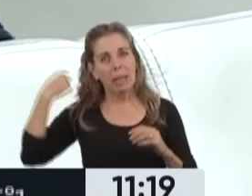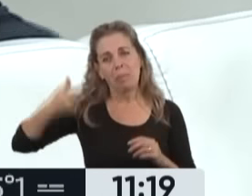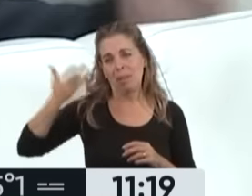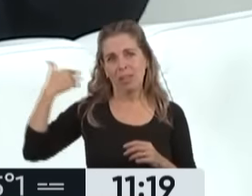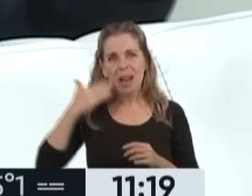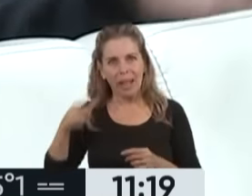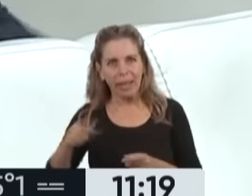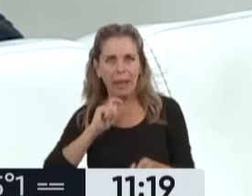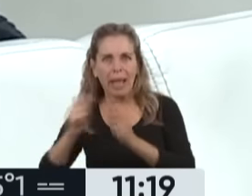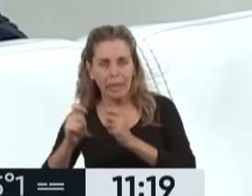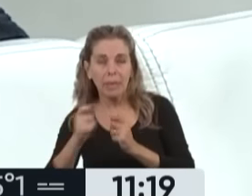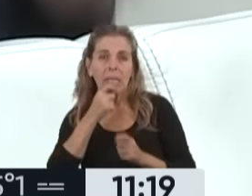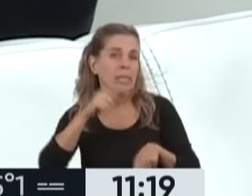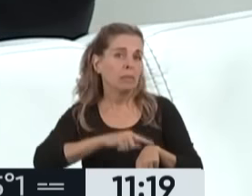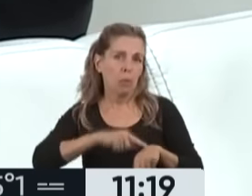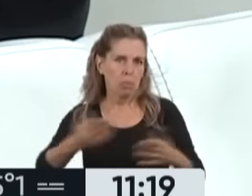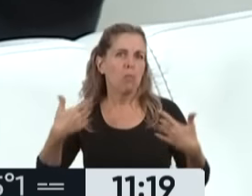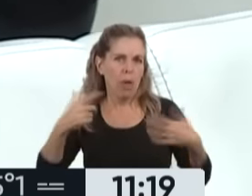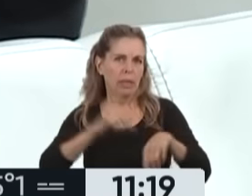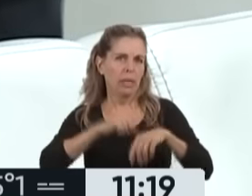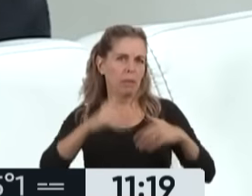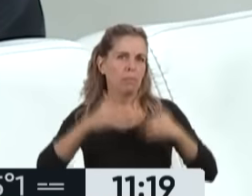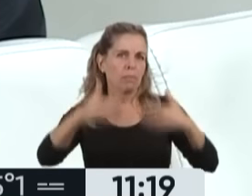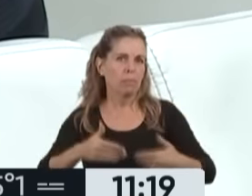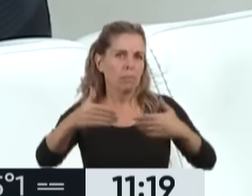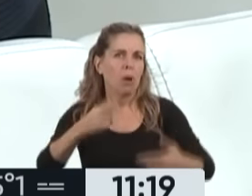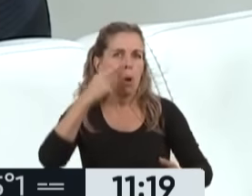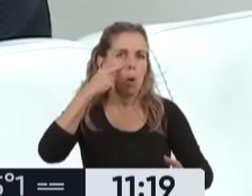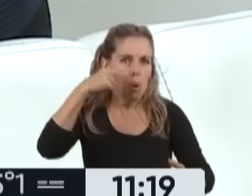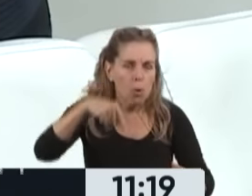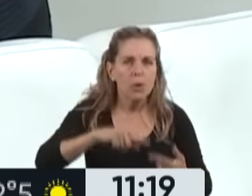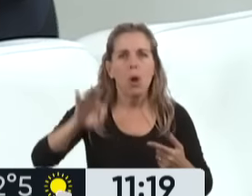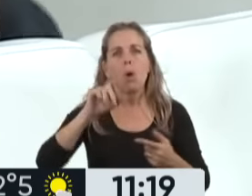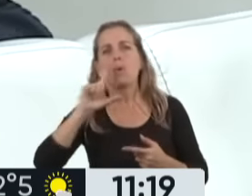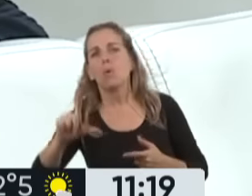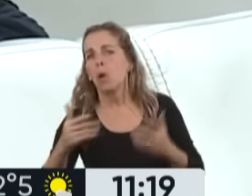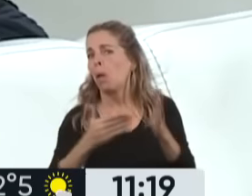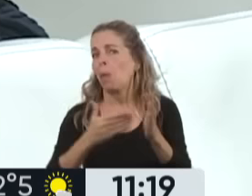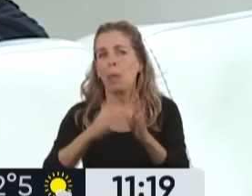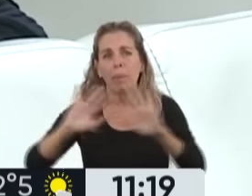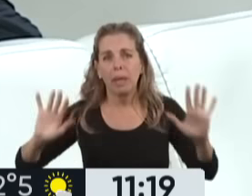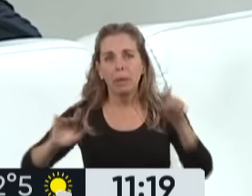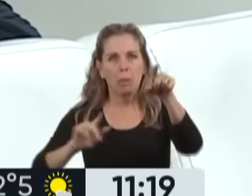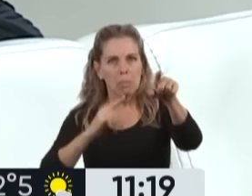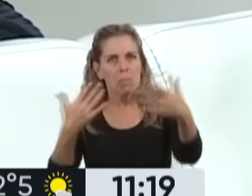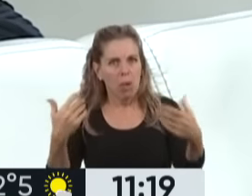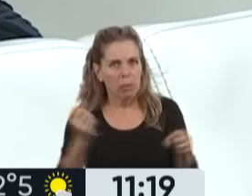colega, donde dijo que si no se pasará junio o julio. Te quería preguntar si vos podés confirmar si ya el gobierno suspendió el acto del